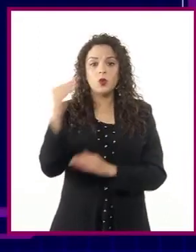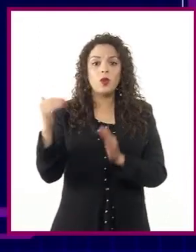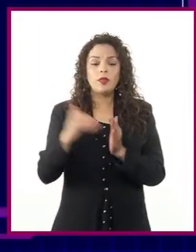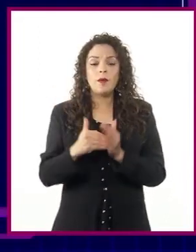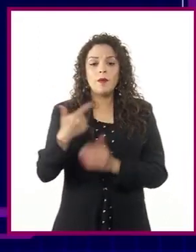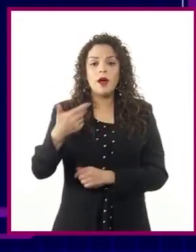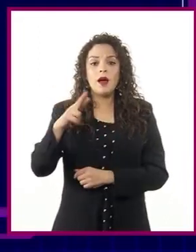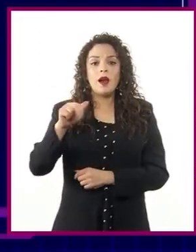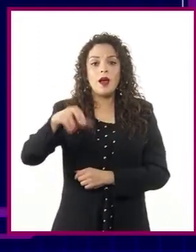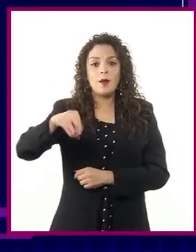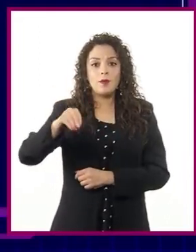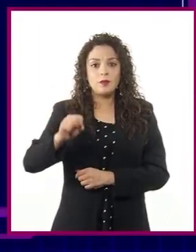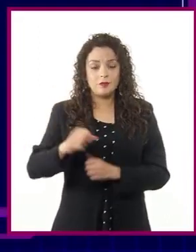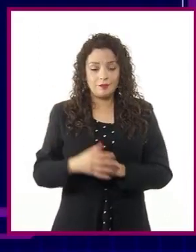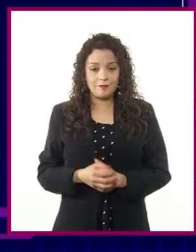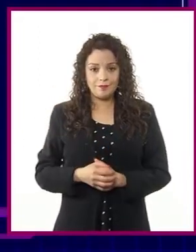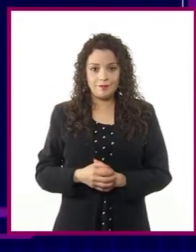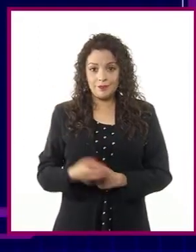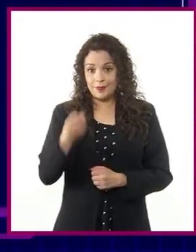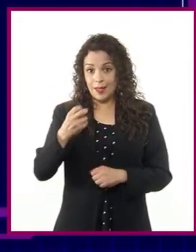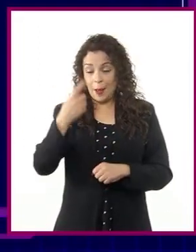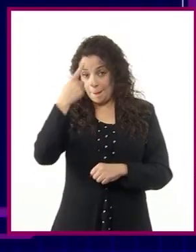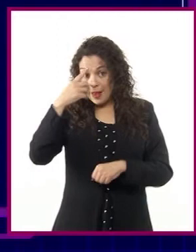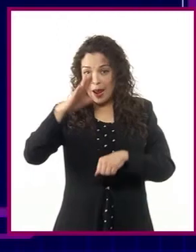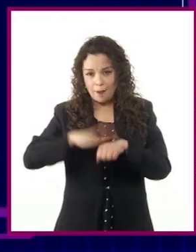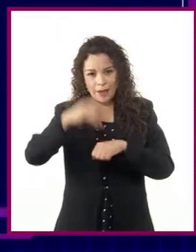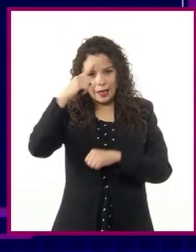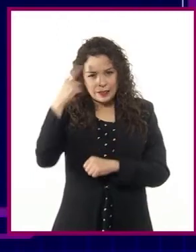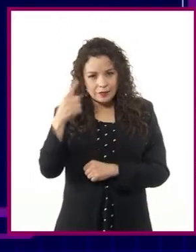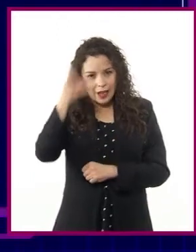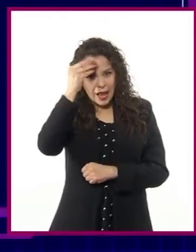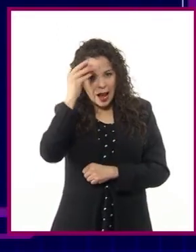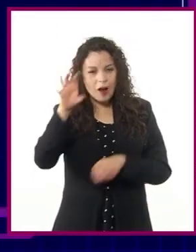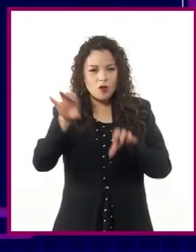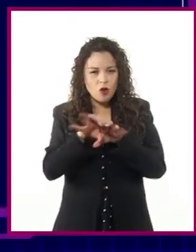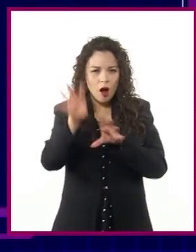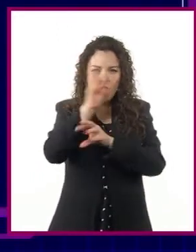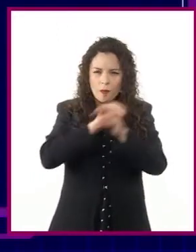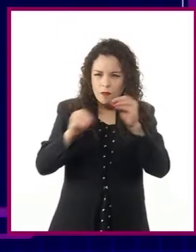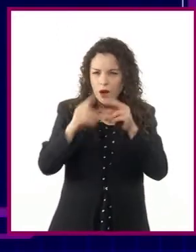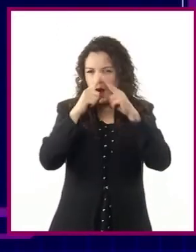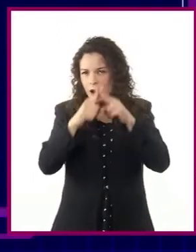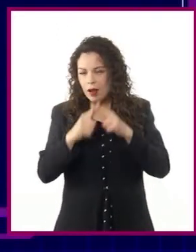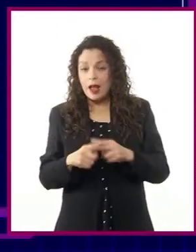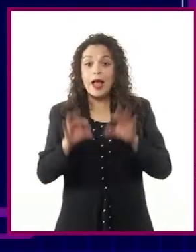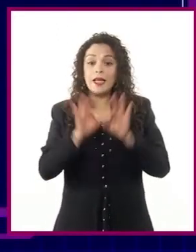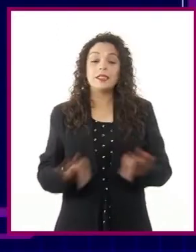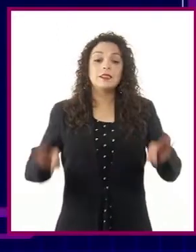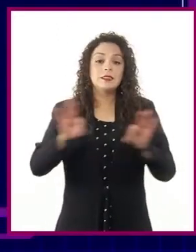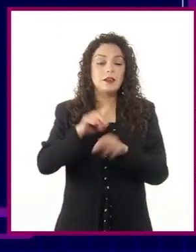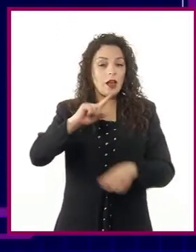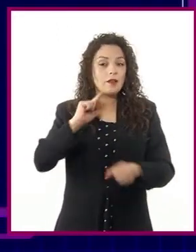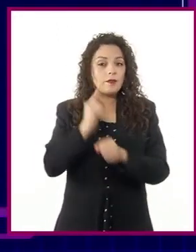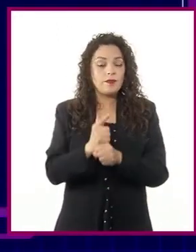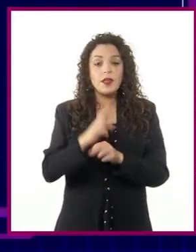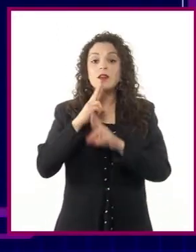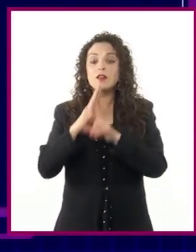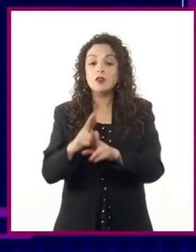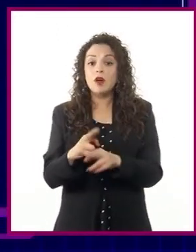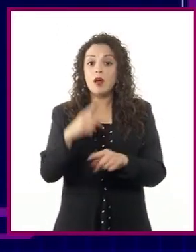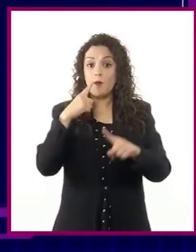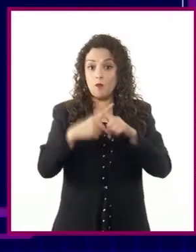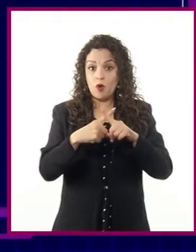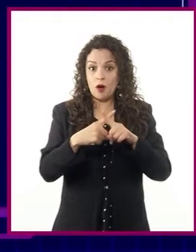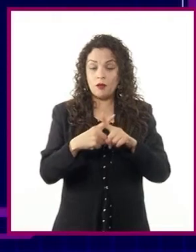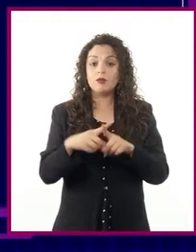gramos. Para ir facilitando las conversiones, es importante notar que el resultado de las multiplicaciones por